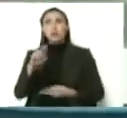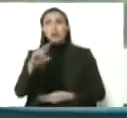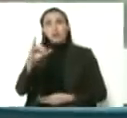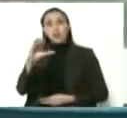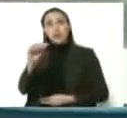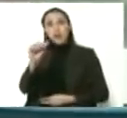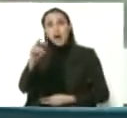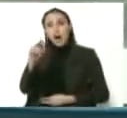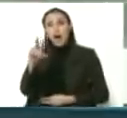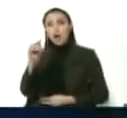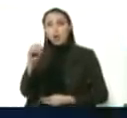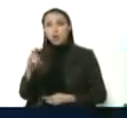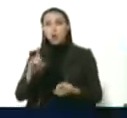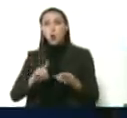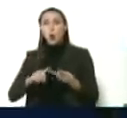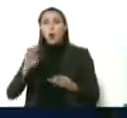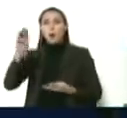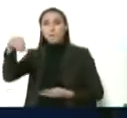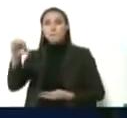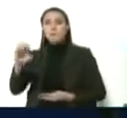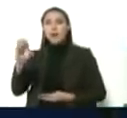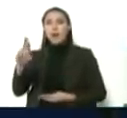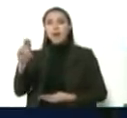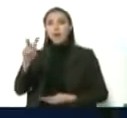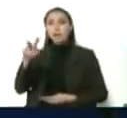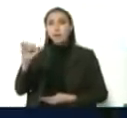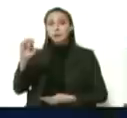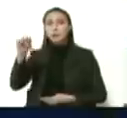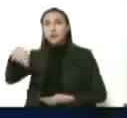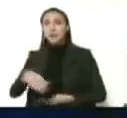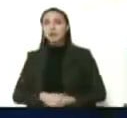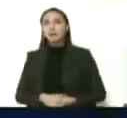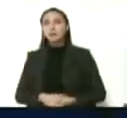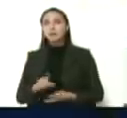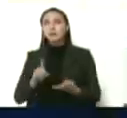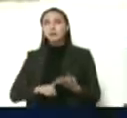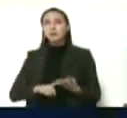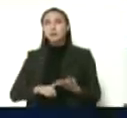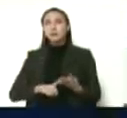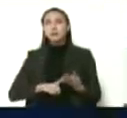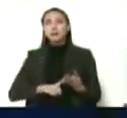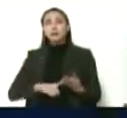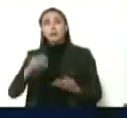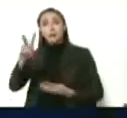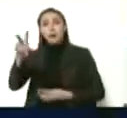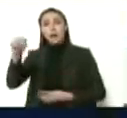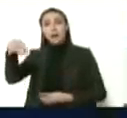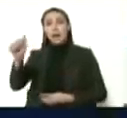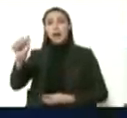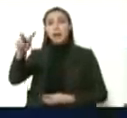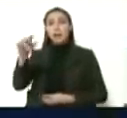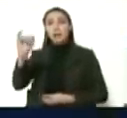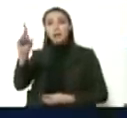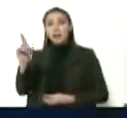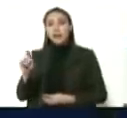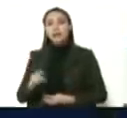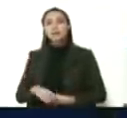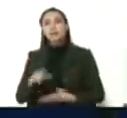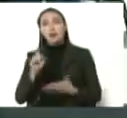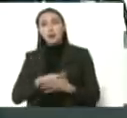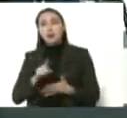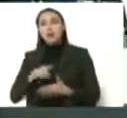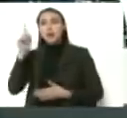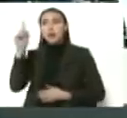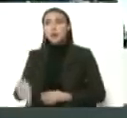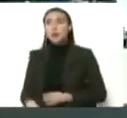Sánchez, Mervin Maldonado, William Benavides y Edison Alvarado,